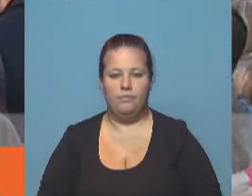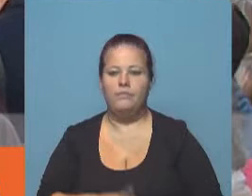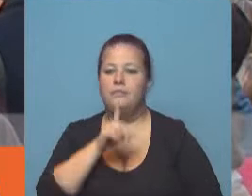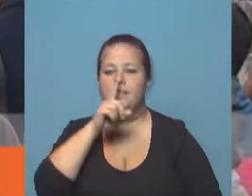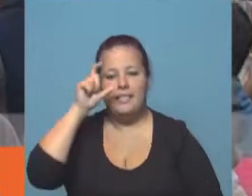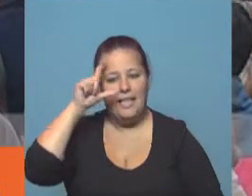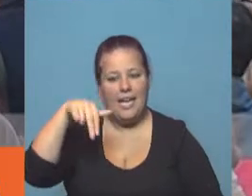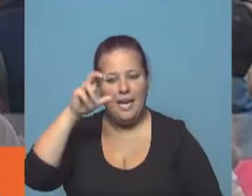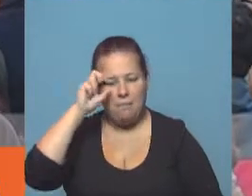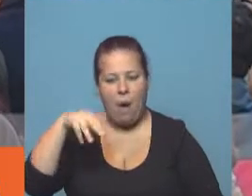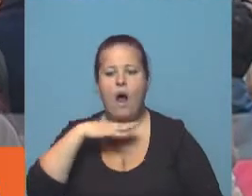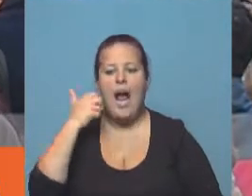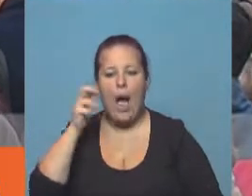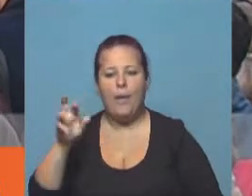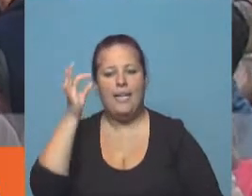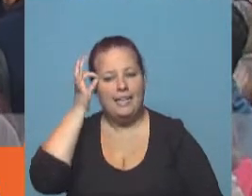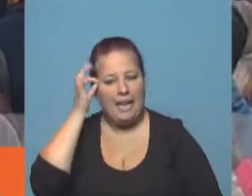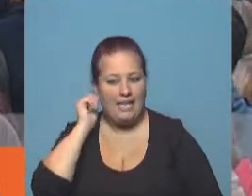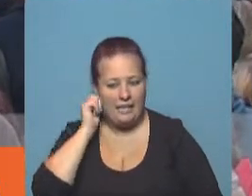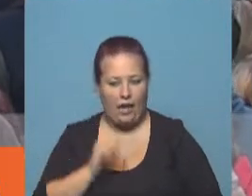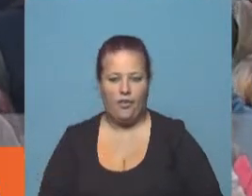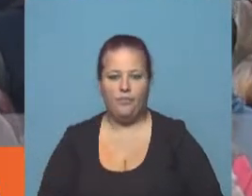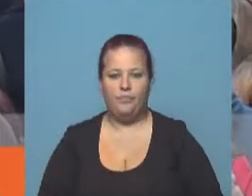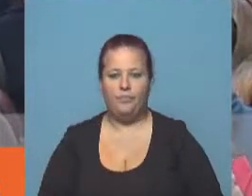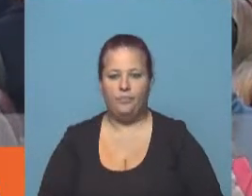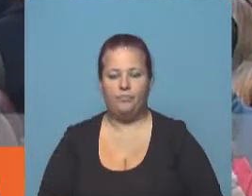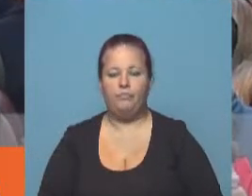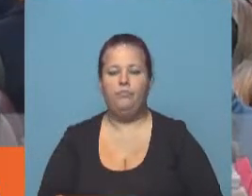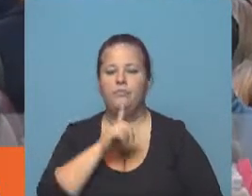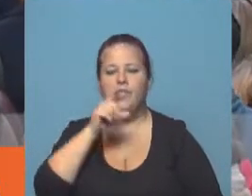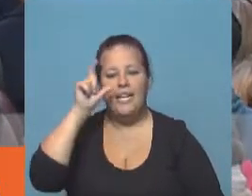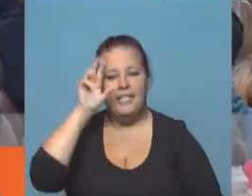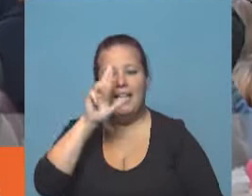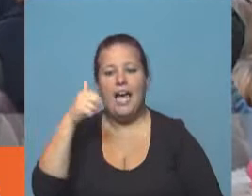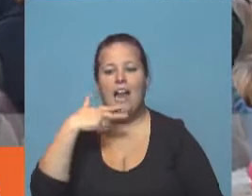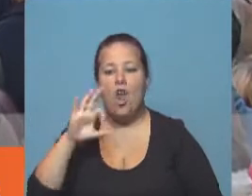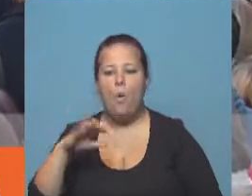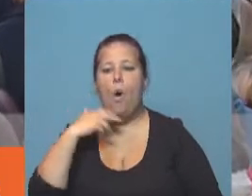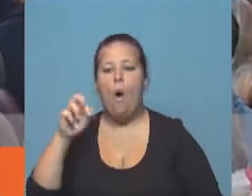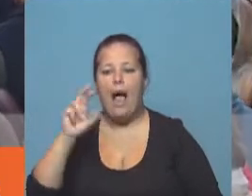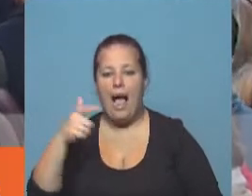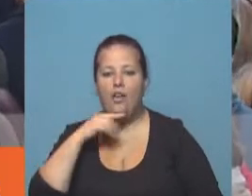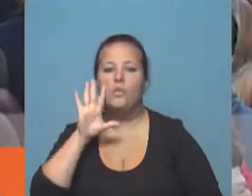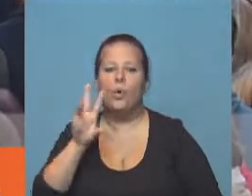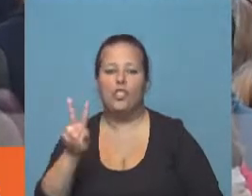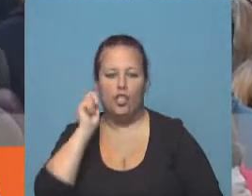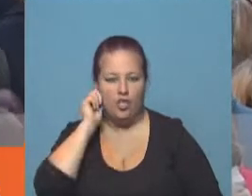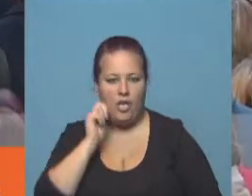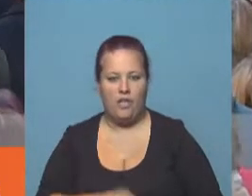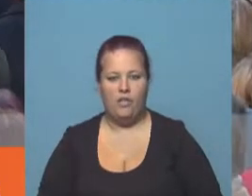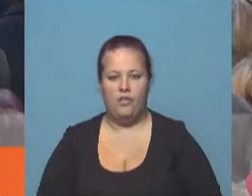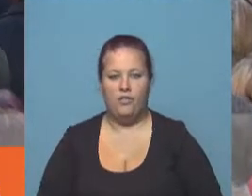Tenenbaum Nahum Javier, 30 años. Terranova Juan Carlos, 52 años.